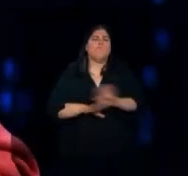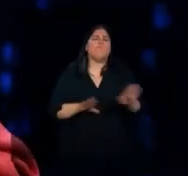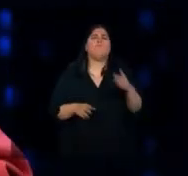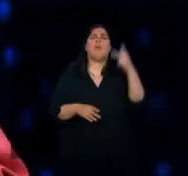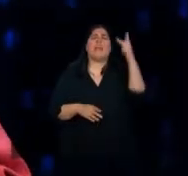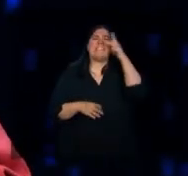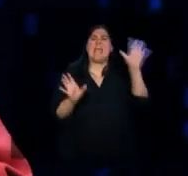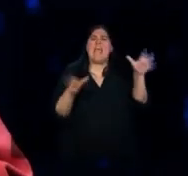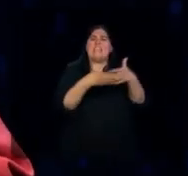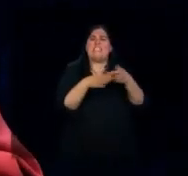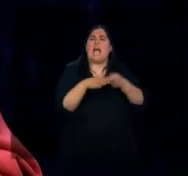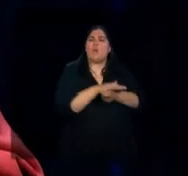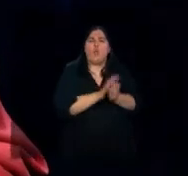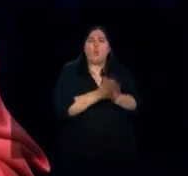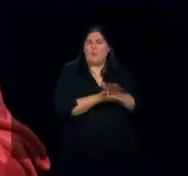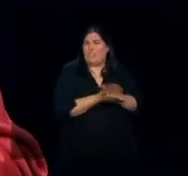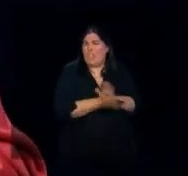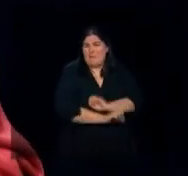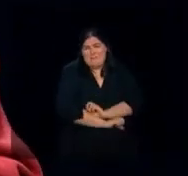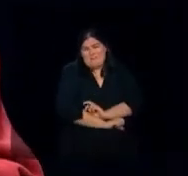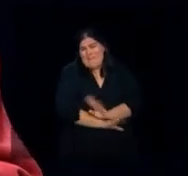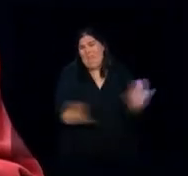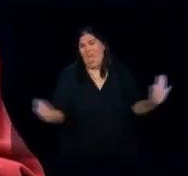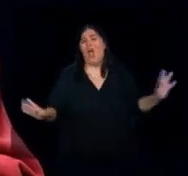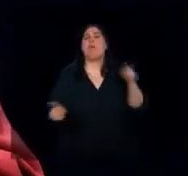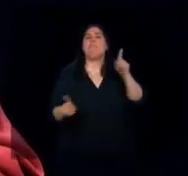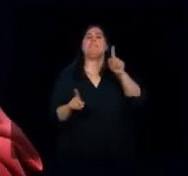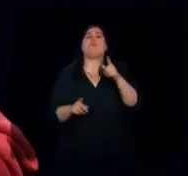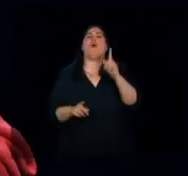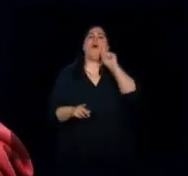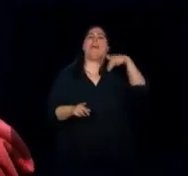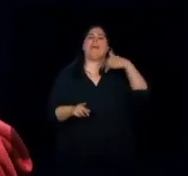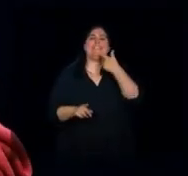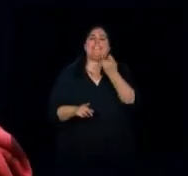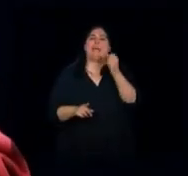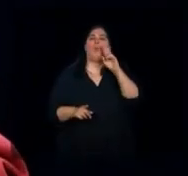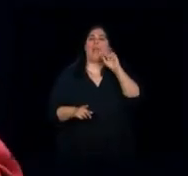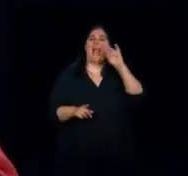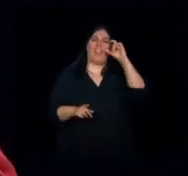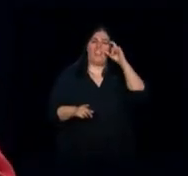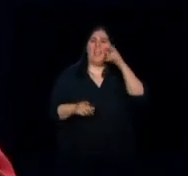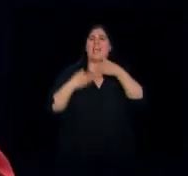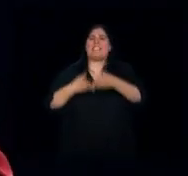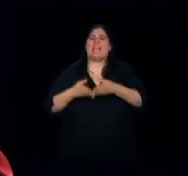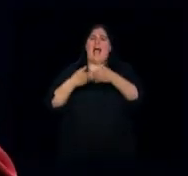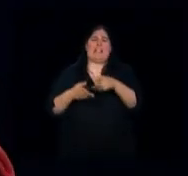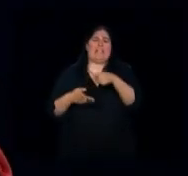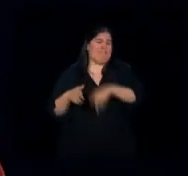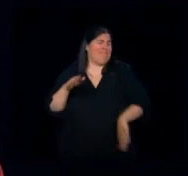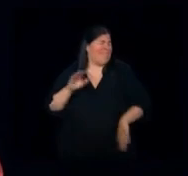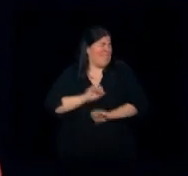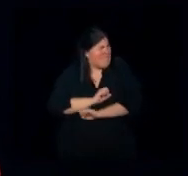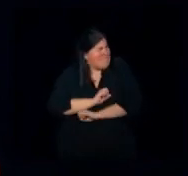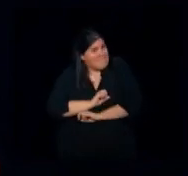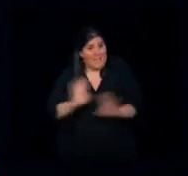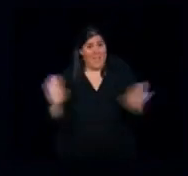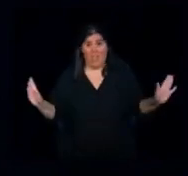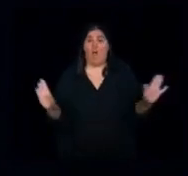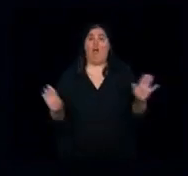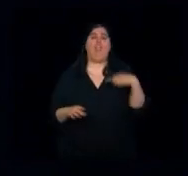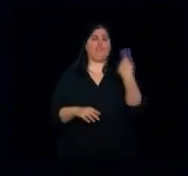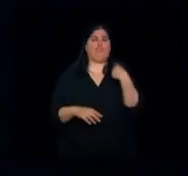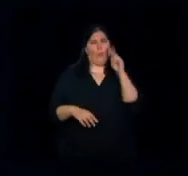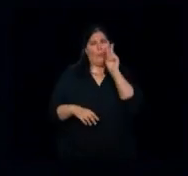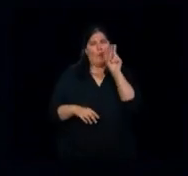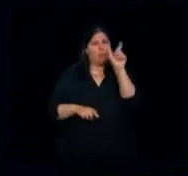corrupción kisnerista los yates de inzaurralde son como el punto máximo y hoy vemos a